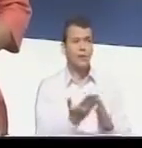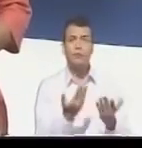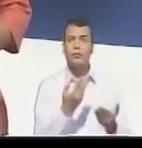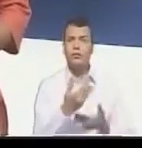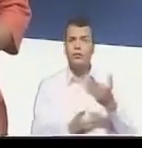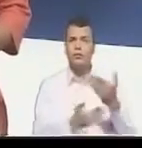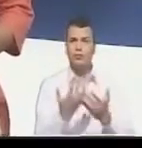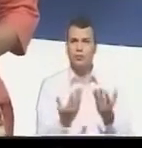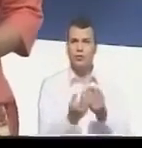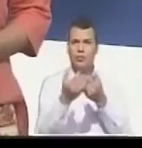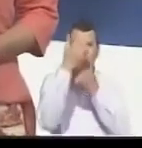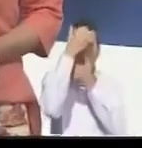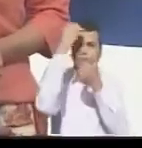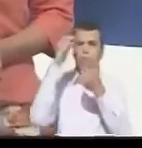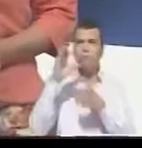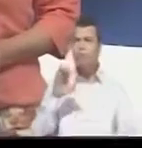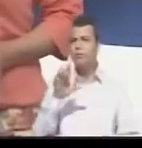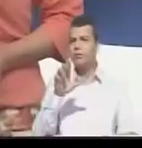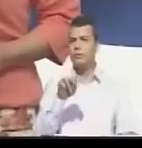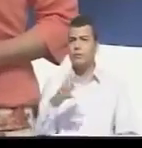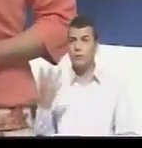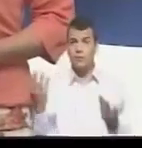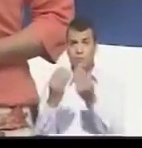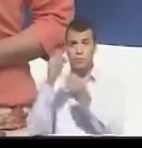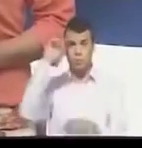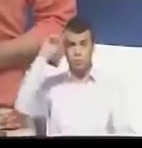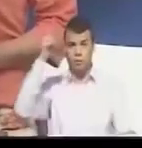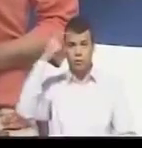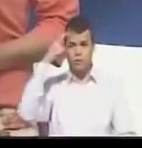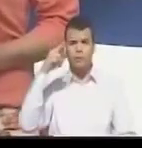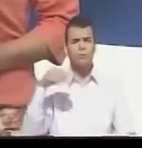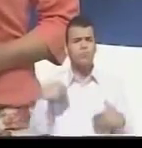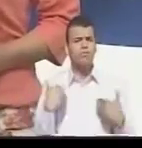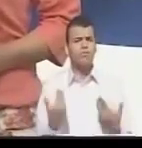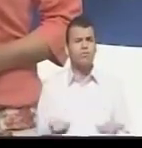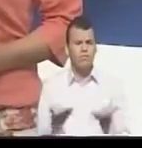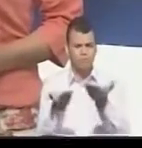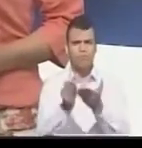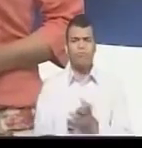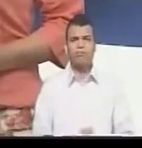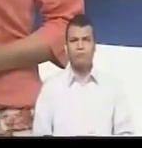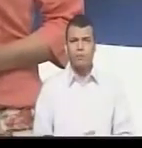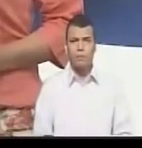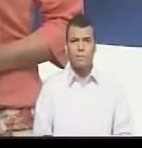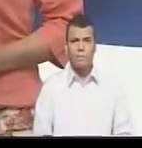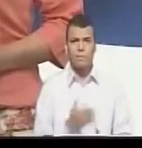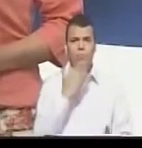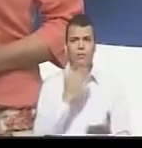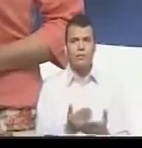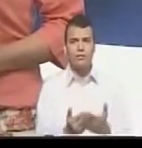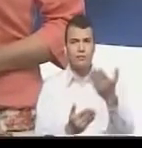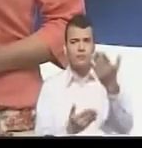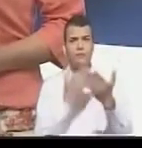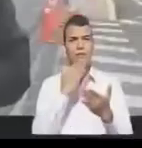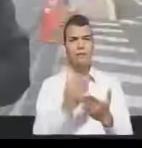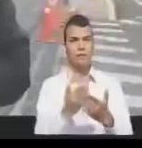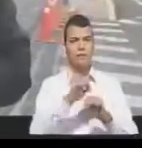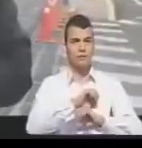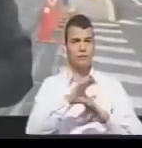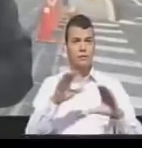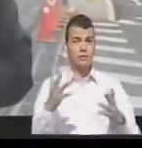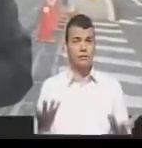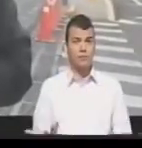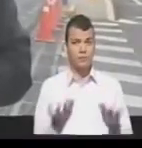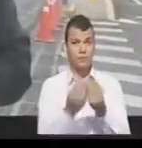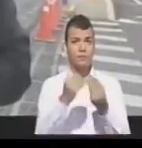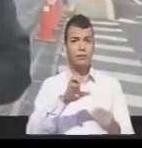y el Gobierno Nacional. Buenos días, Winston, bienvenido y adelante con su información. Gracias, buenos días. La delegación de la guerrilla